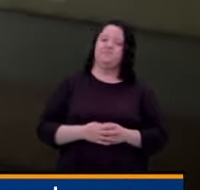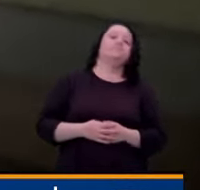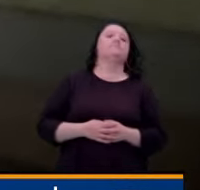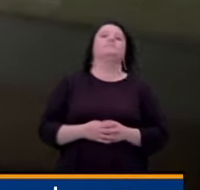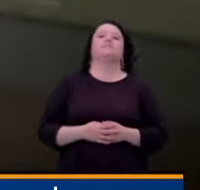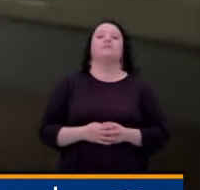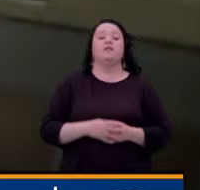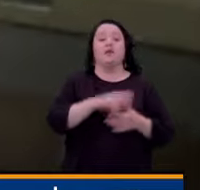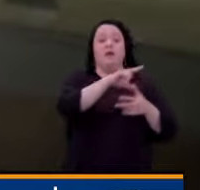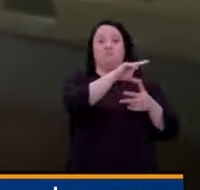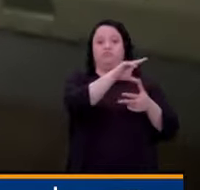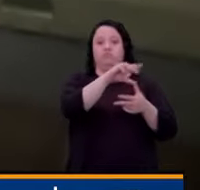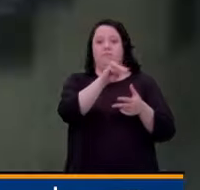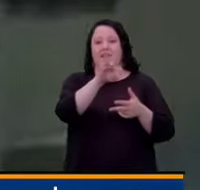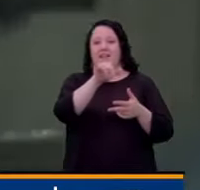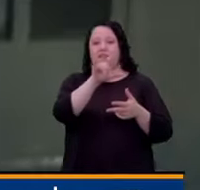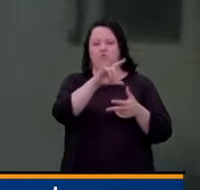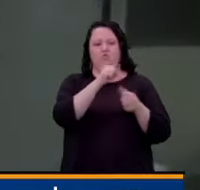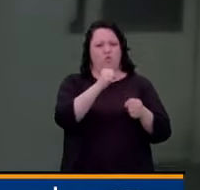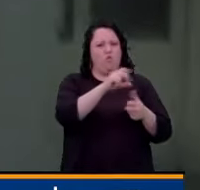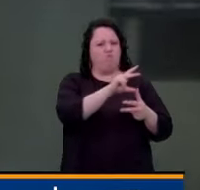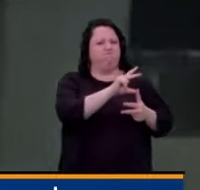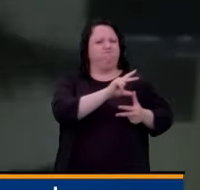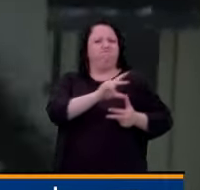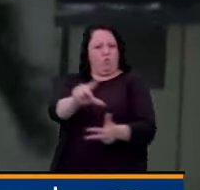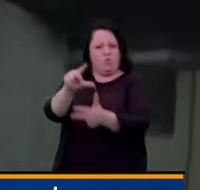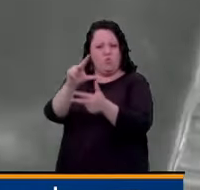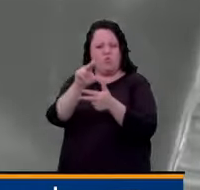Milton tocó tierra con furia.